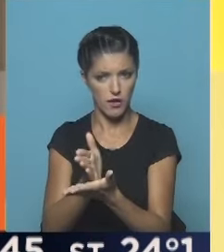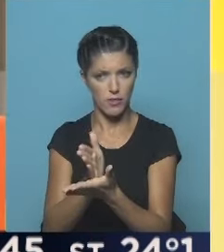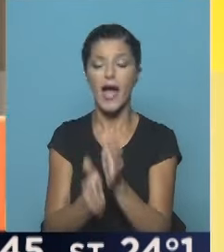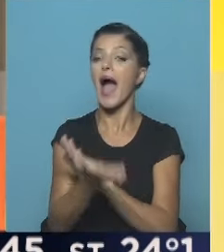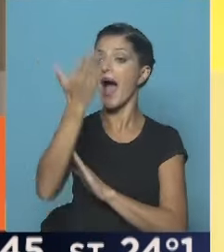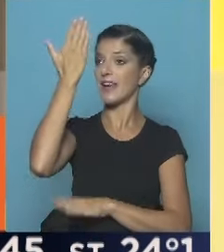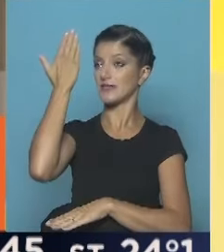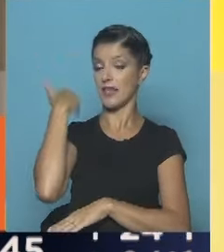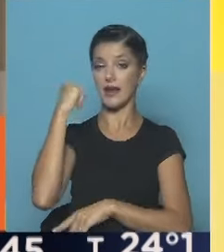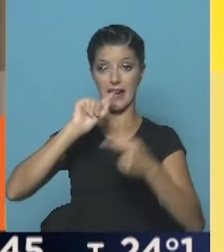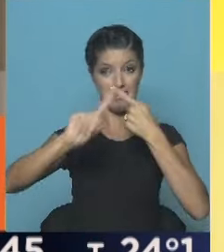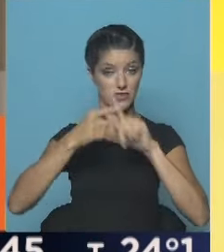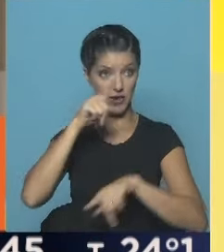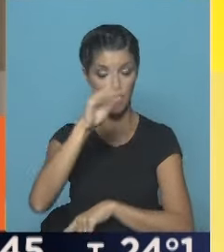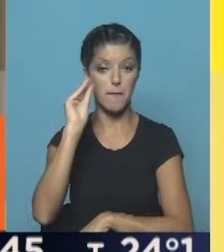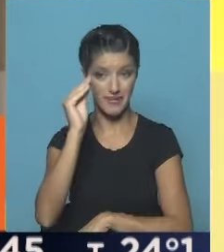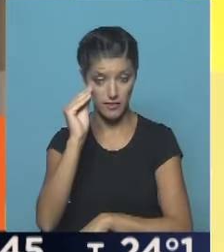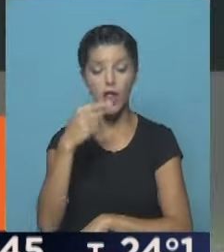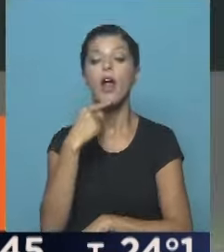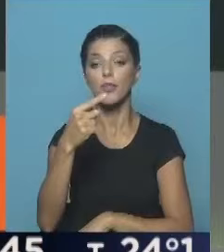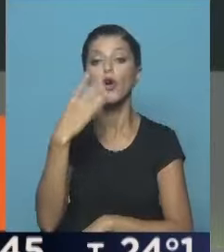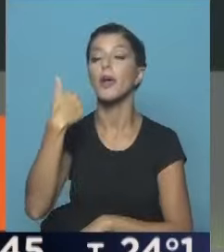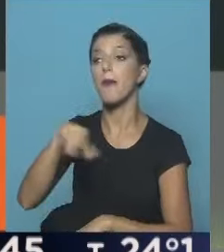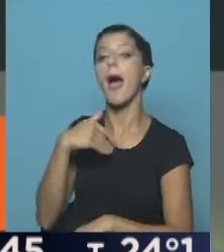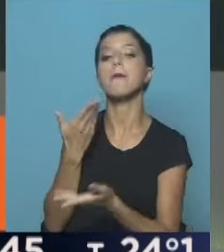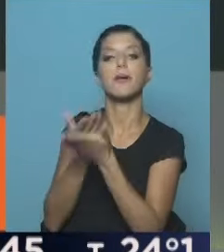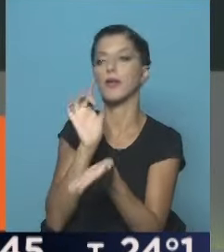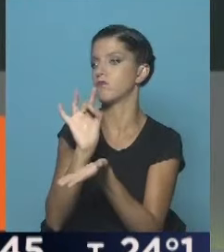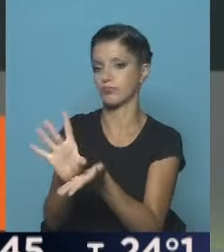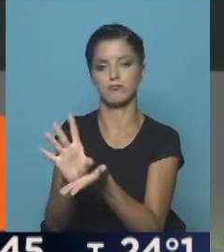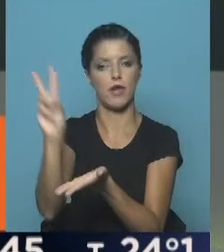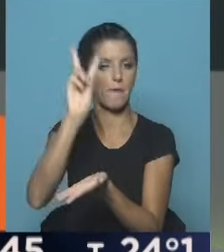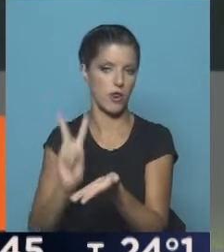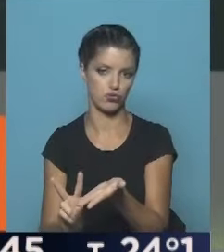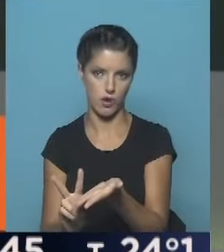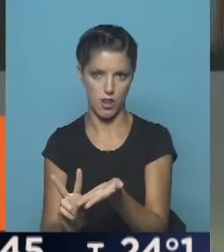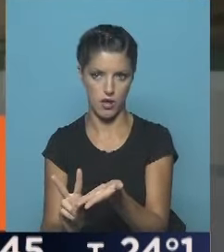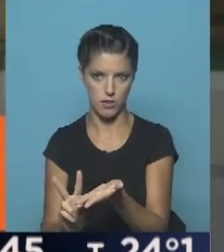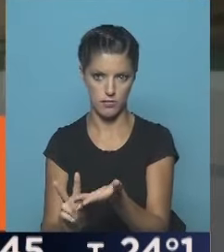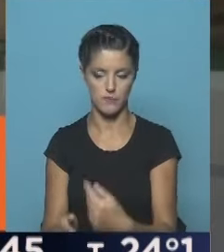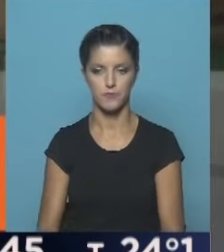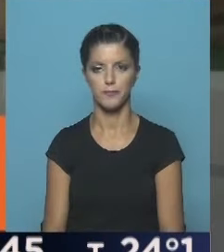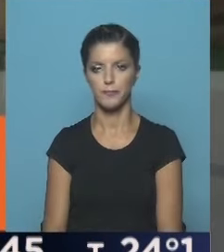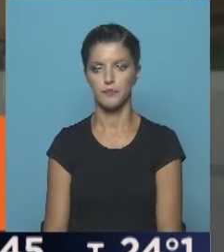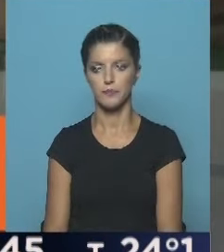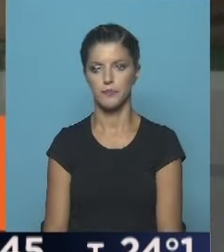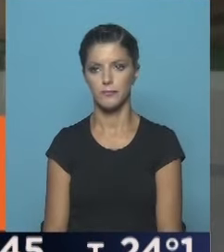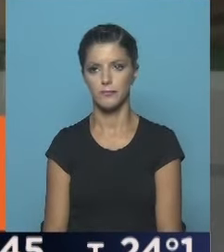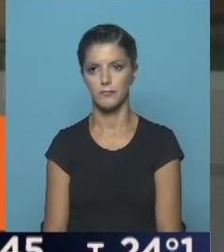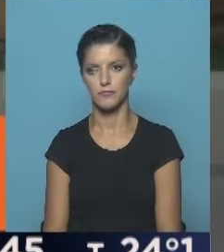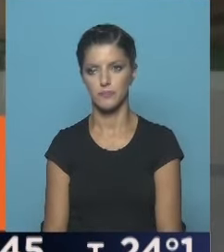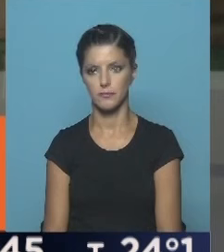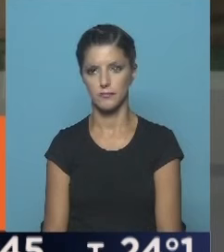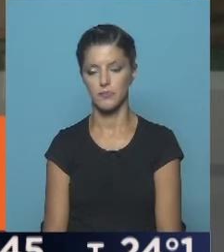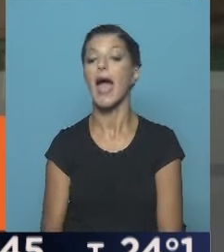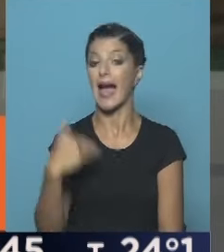El canciller Núñez deslizó que pediría la expulsión directa de Venezuela del Mercosur, de muy buenas fuentes.